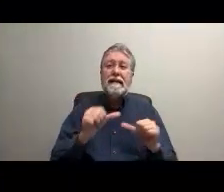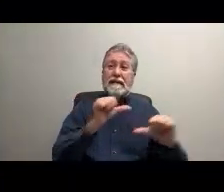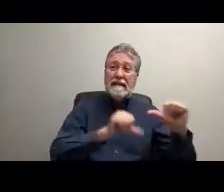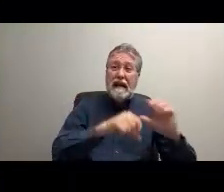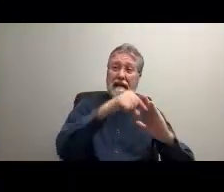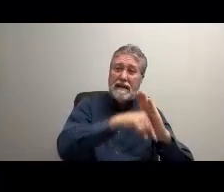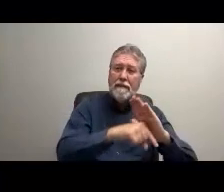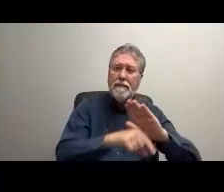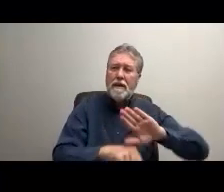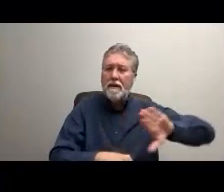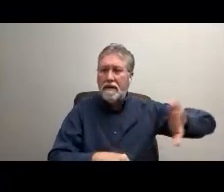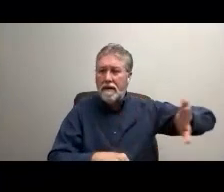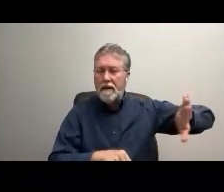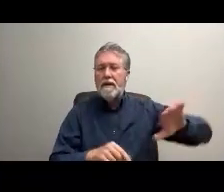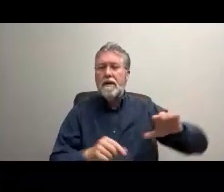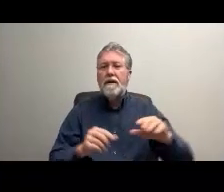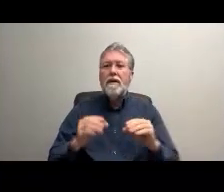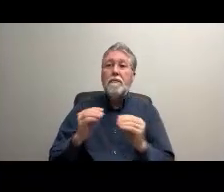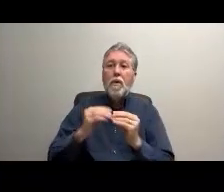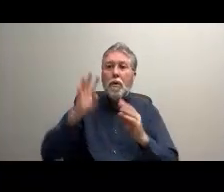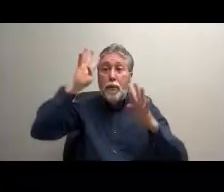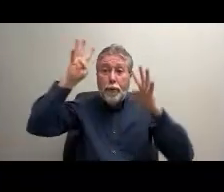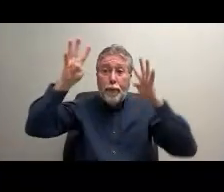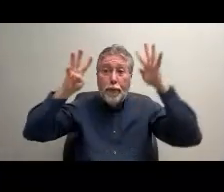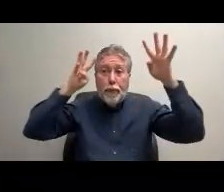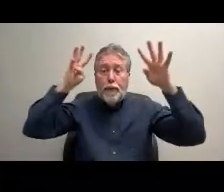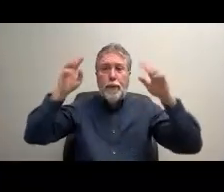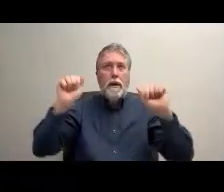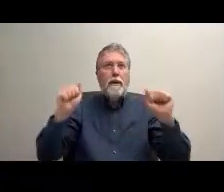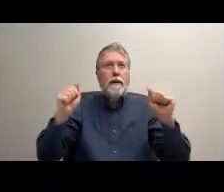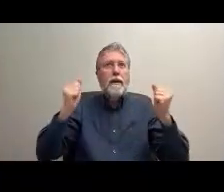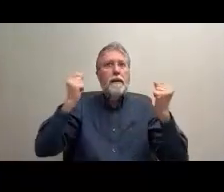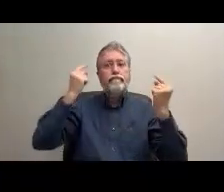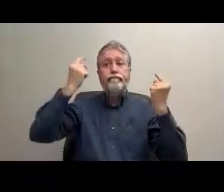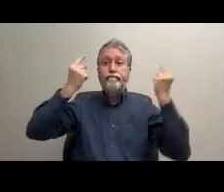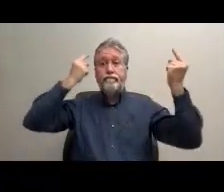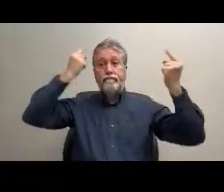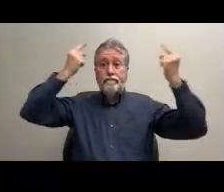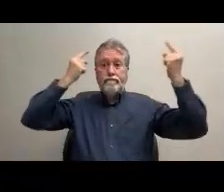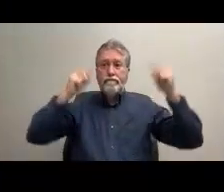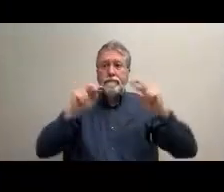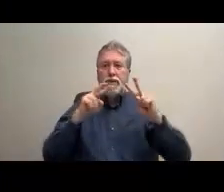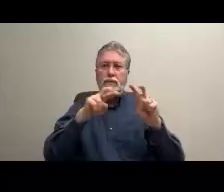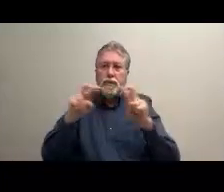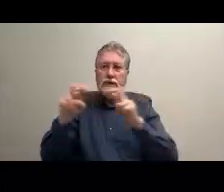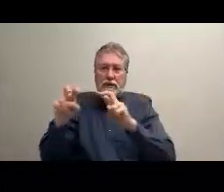cuanto a la imaginación que tengan en términos de las preguntas de investigación que se respondan.